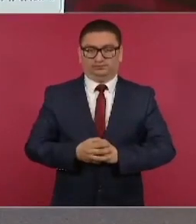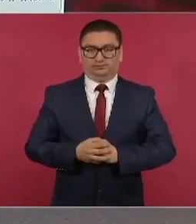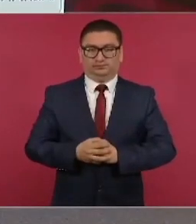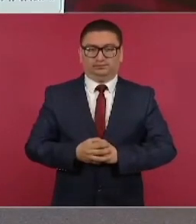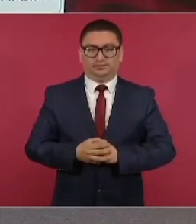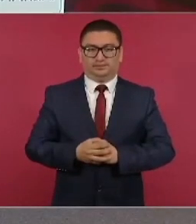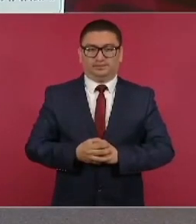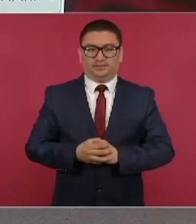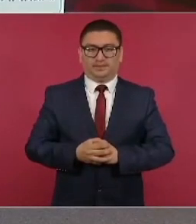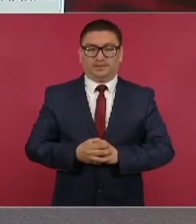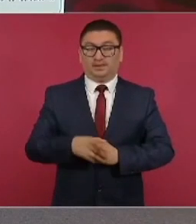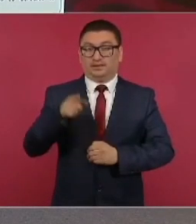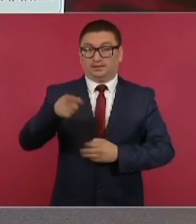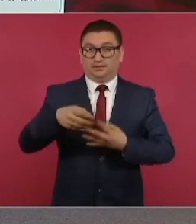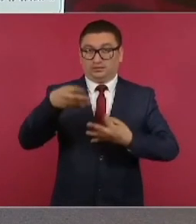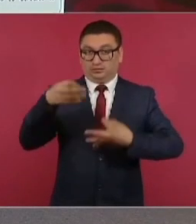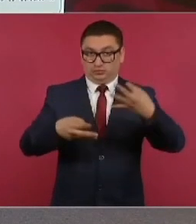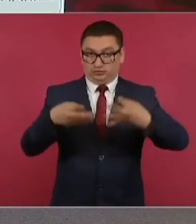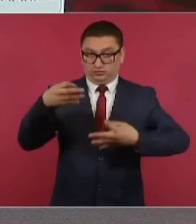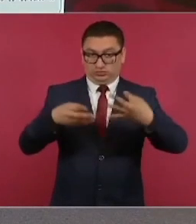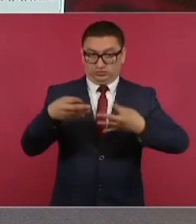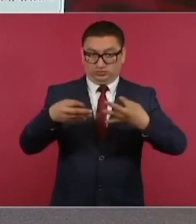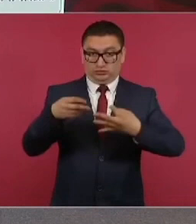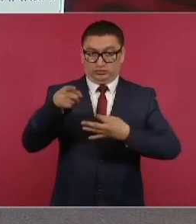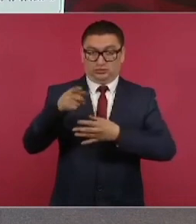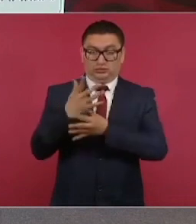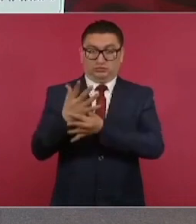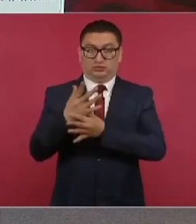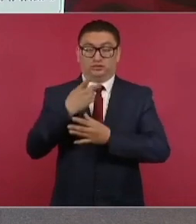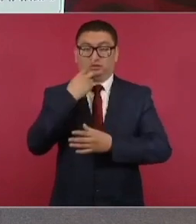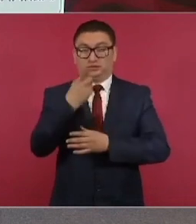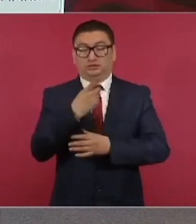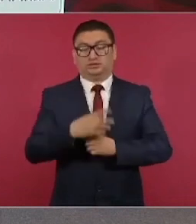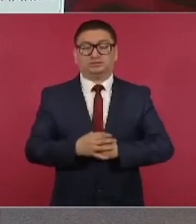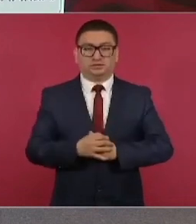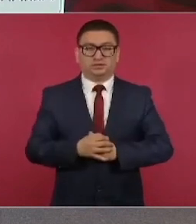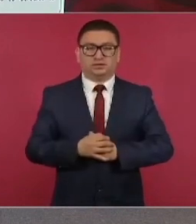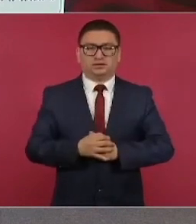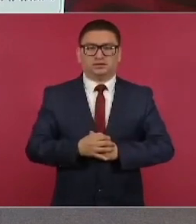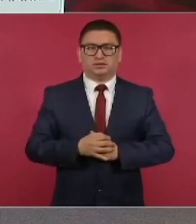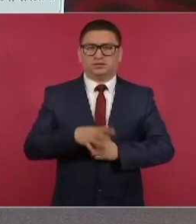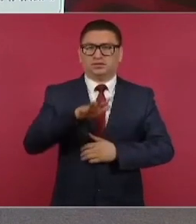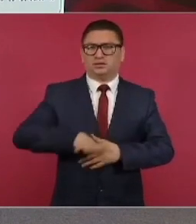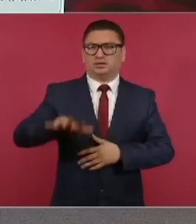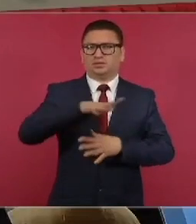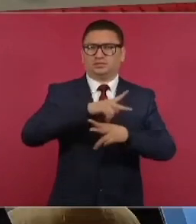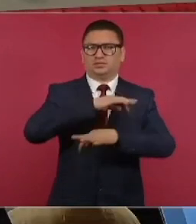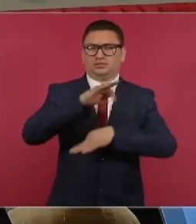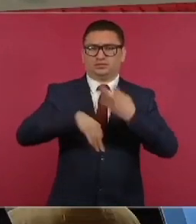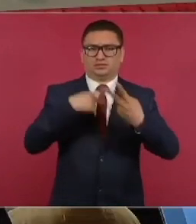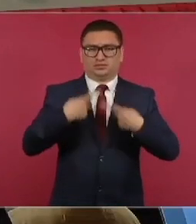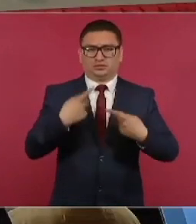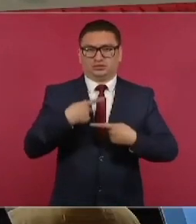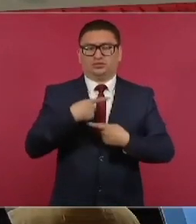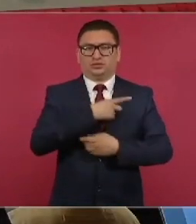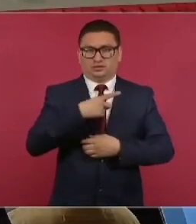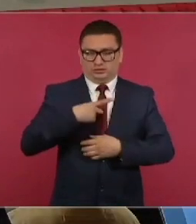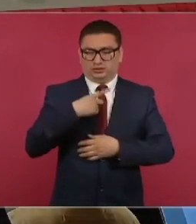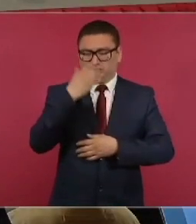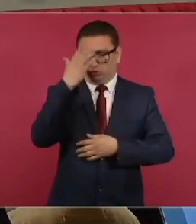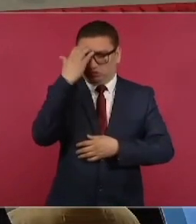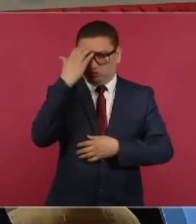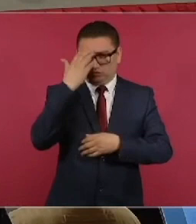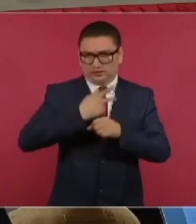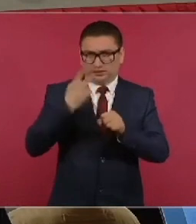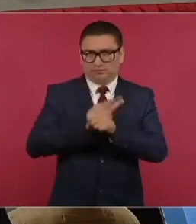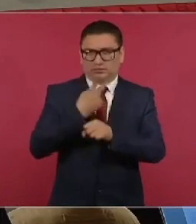inocencia La juzgadora también concluyó que si bien es cierto que las víctimas tienen derecho a conocer la verdad del caso